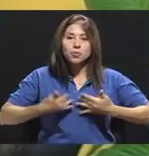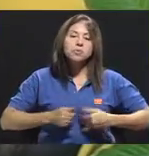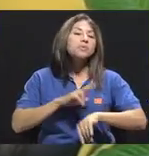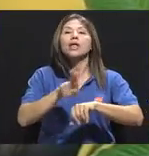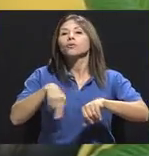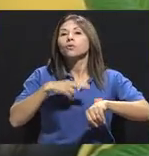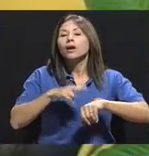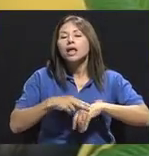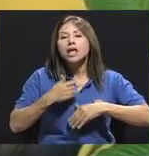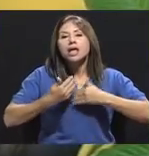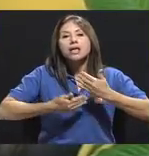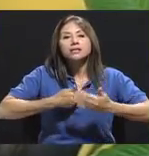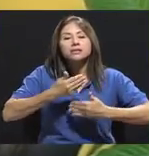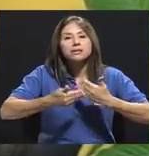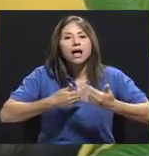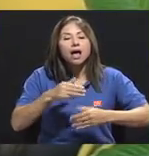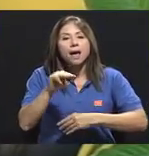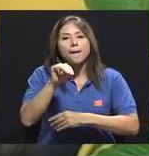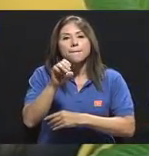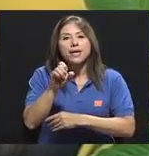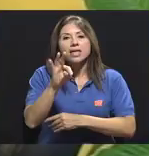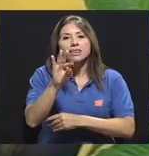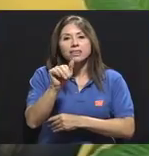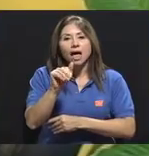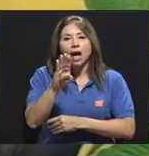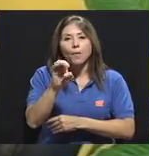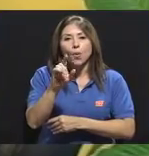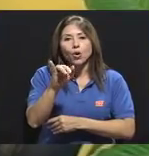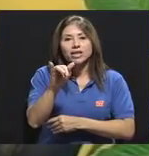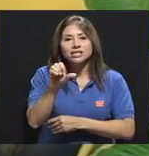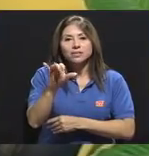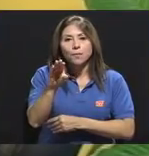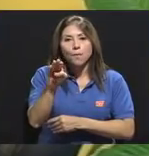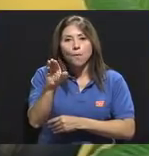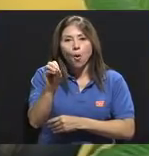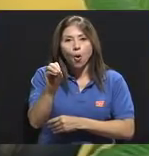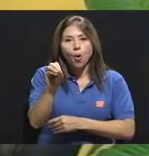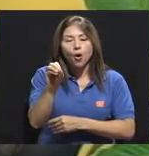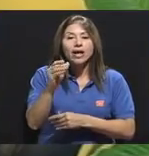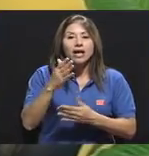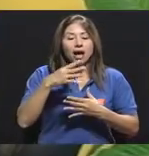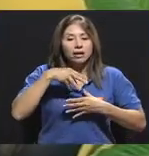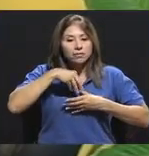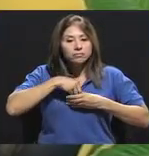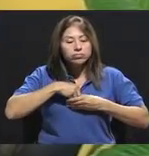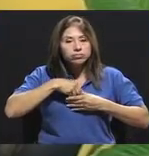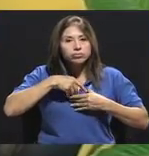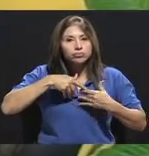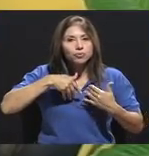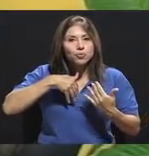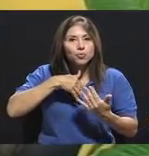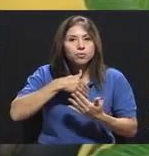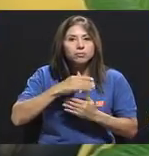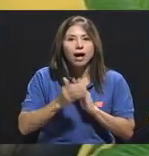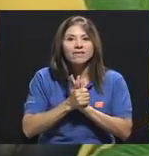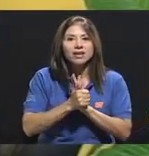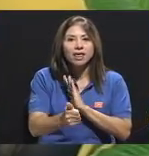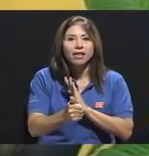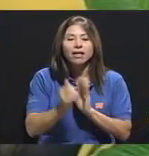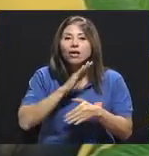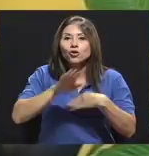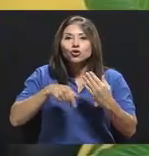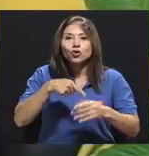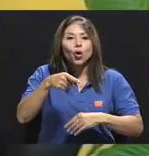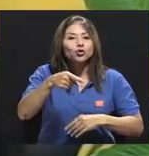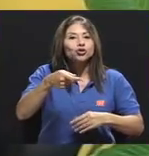verdad a nivel de salud este y el cuerpo que está con esa alteración tiene la excelente habilidad de convertir todos los azúcares